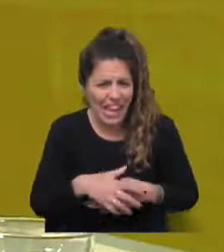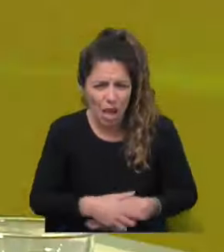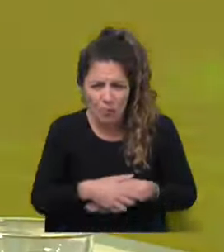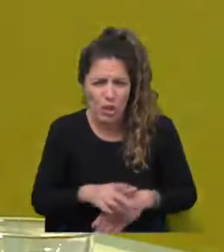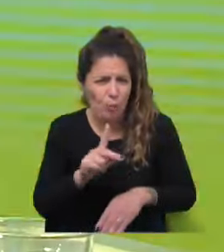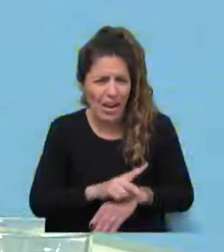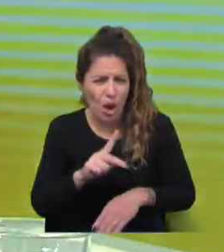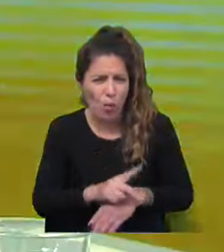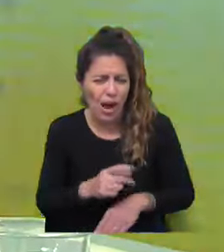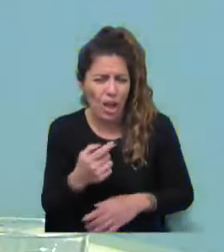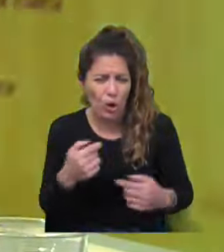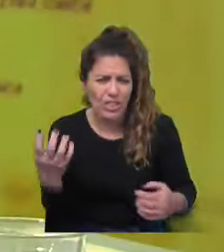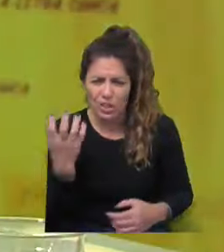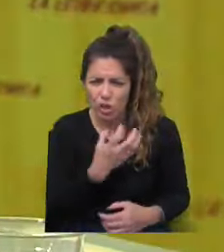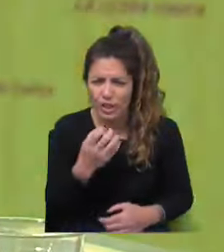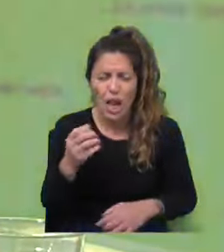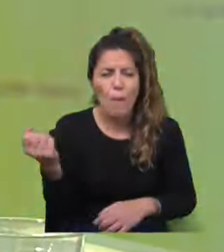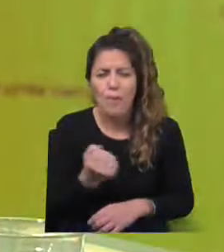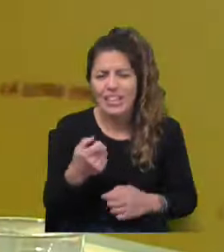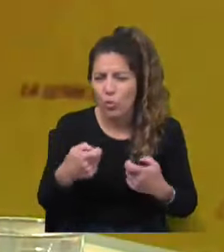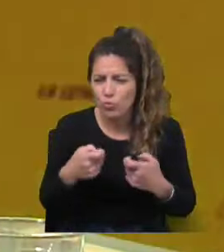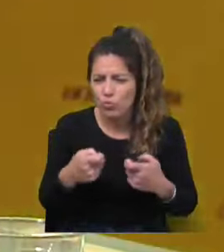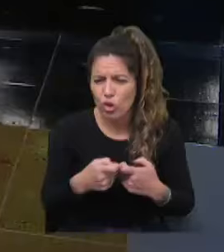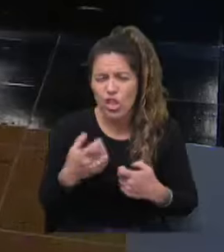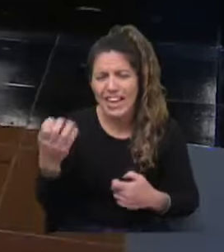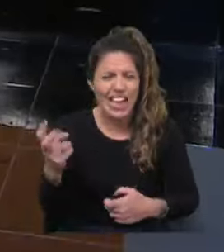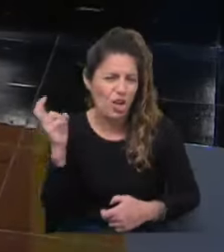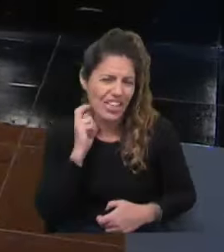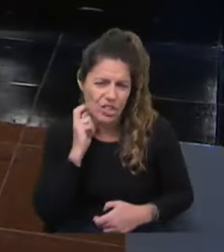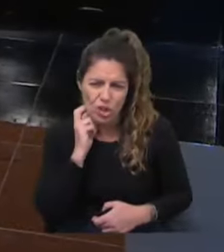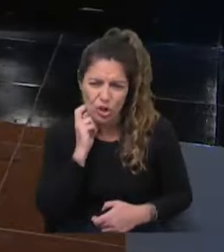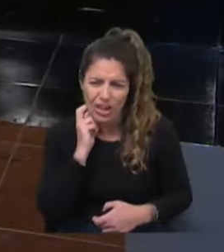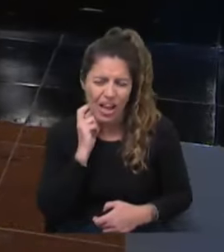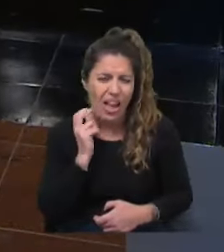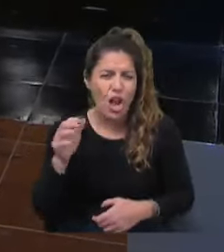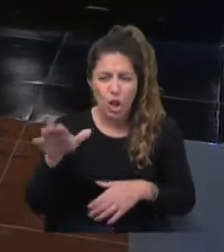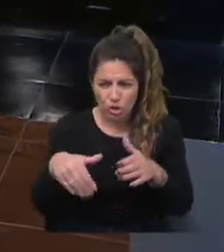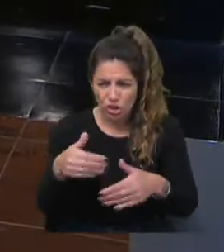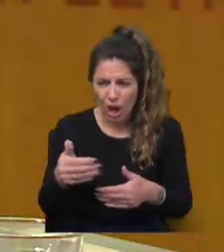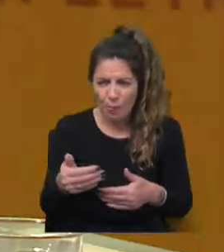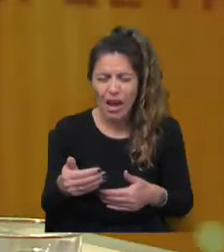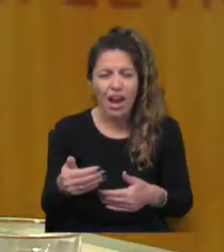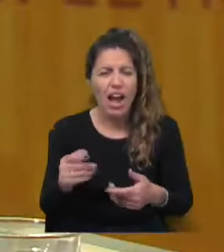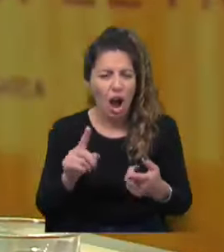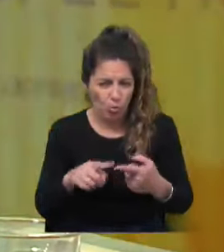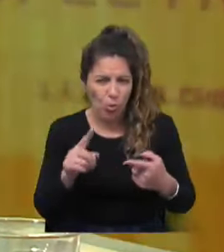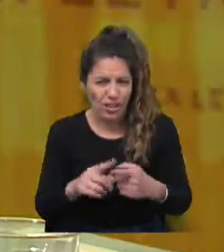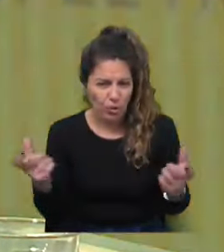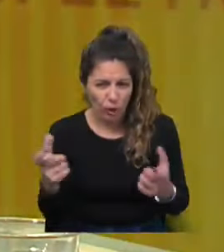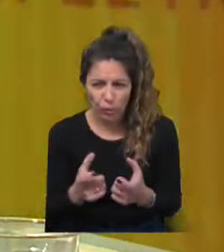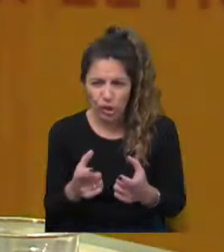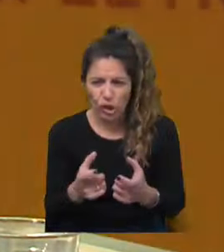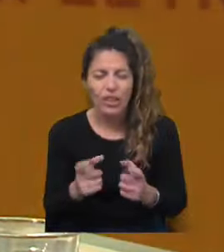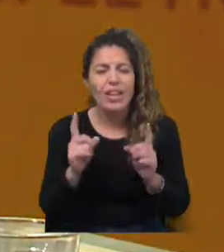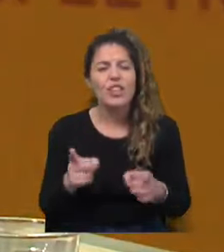Paraguay. Cosas tremendas. Mata a uno de sus socios porque cree que lo traiciona, lo cita... aparte